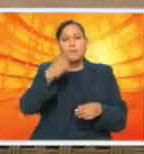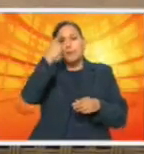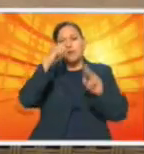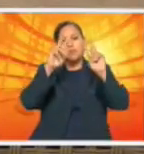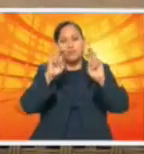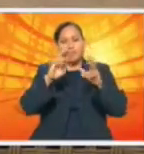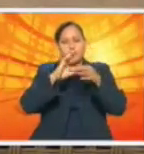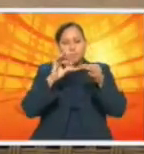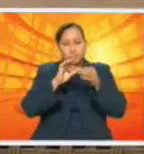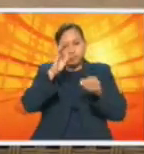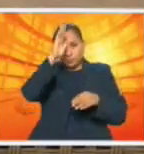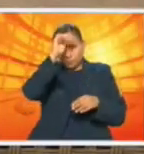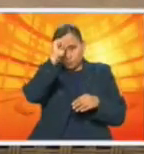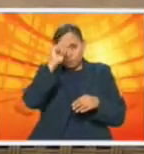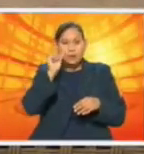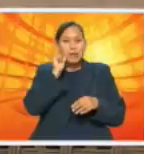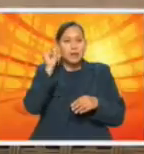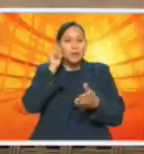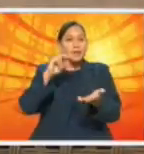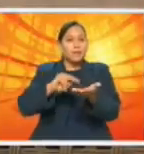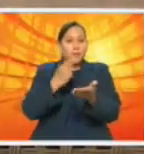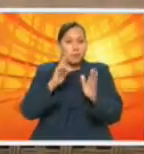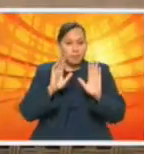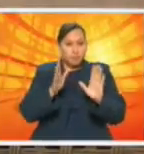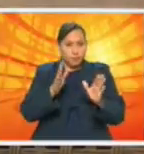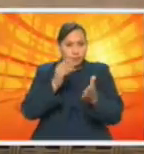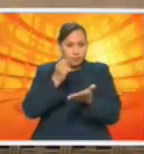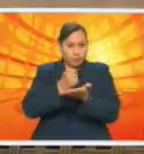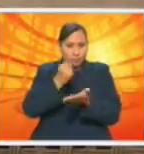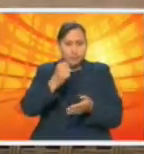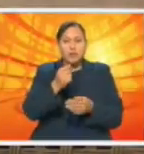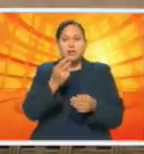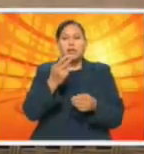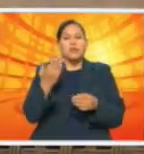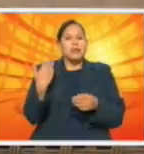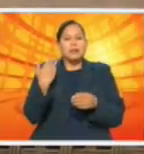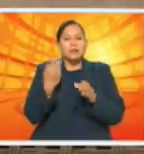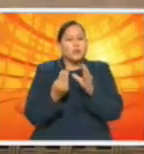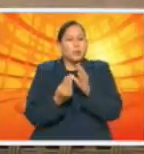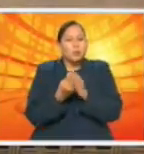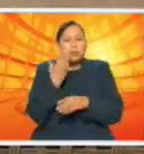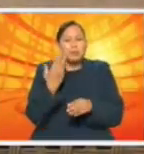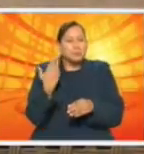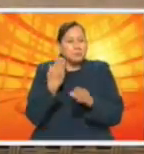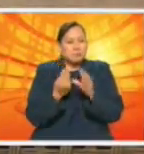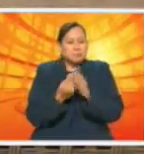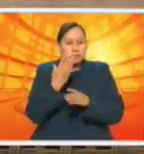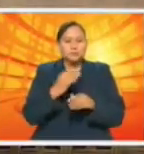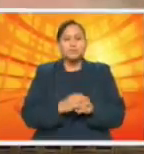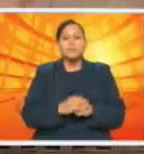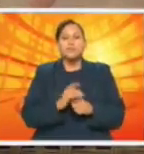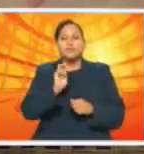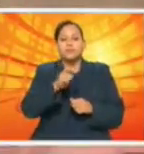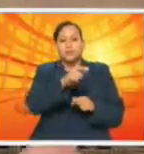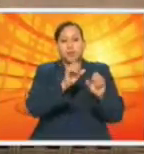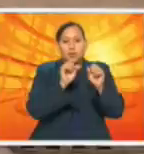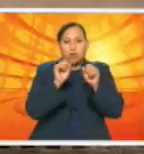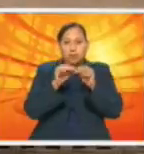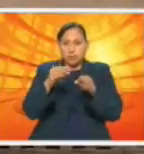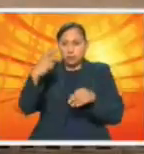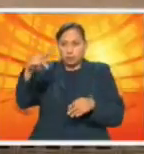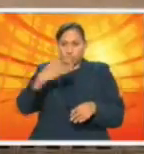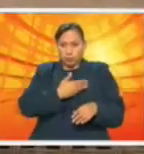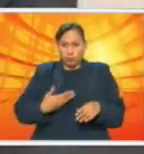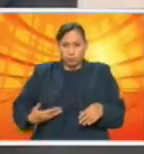este convenio que se realizó el día de ayer, precisamente está esto muy fresco, está muy reciente, entre el instituto que tú